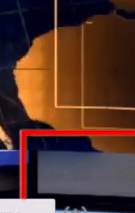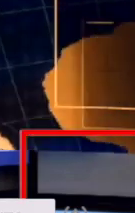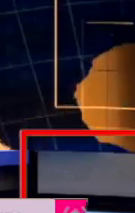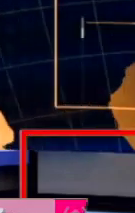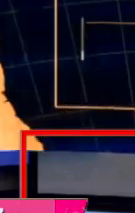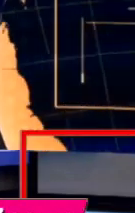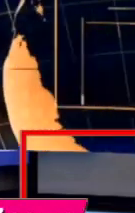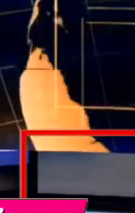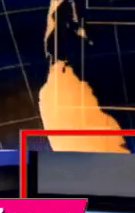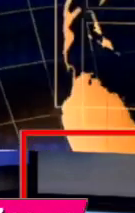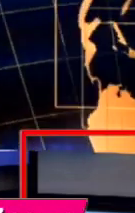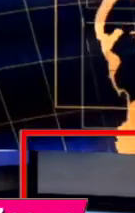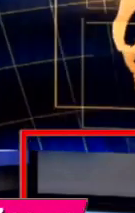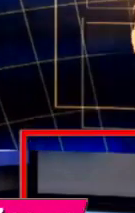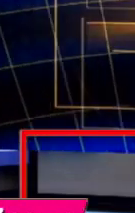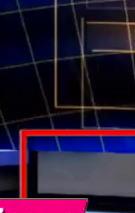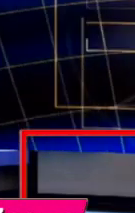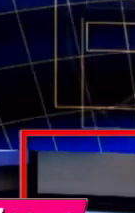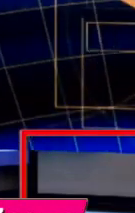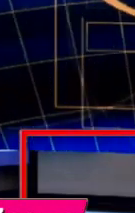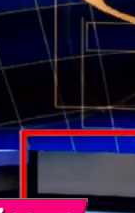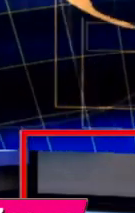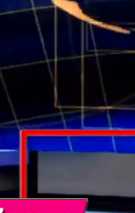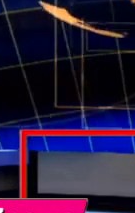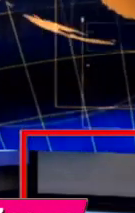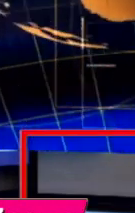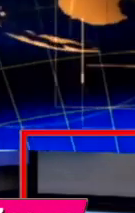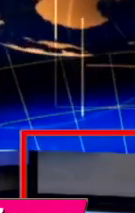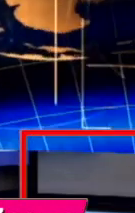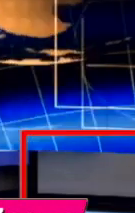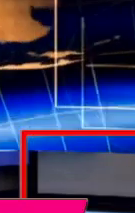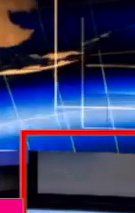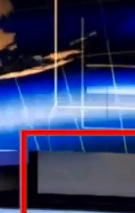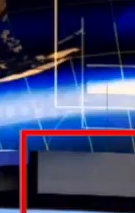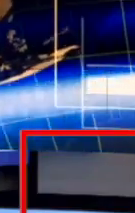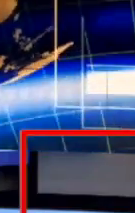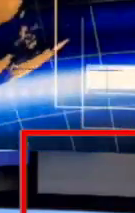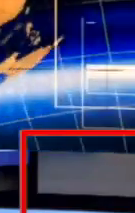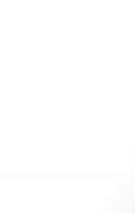olviden de dejarnos su opinión en los comentarios y seguirnos en nuestras redes sociales.